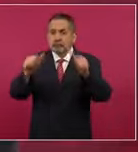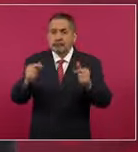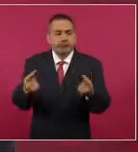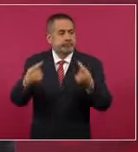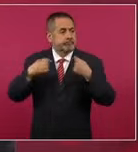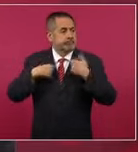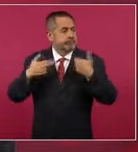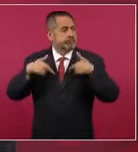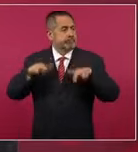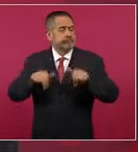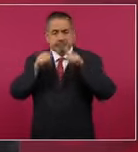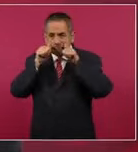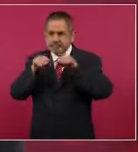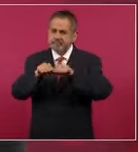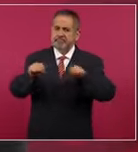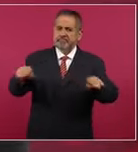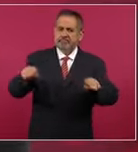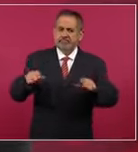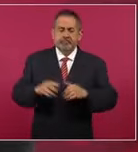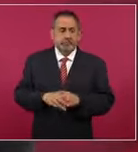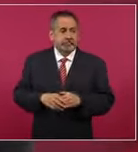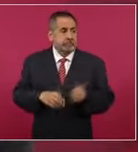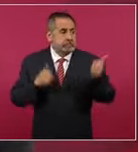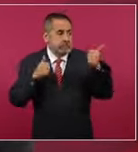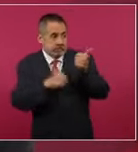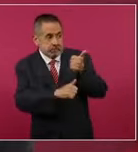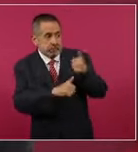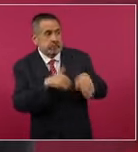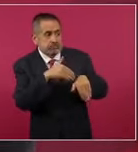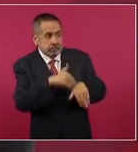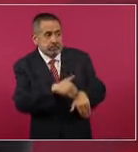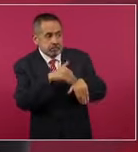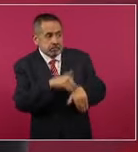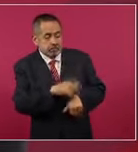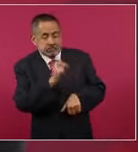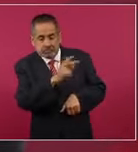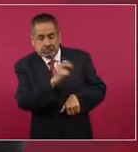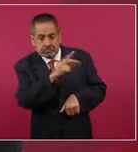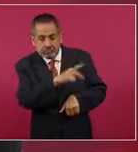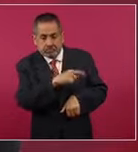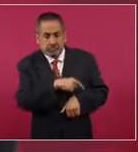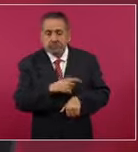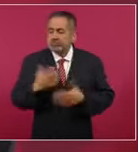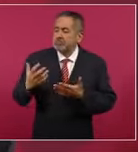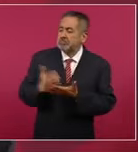esté tomado, que no esté secuestrado por una minoría rapaz,